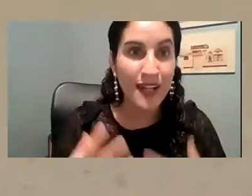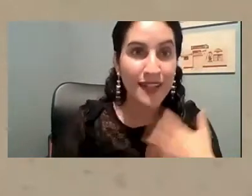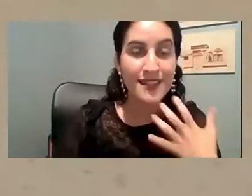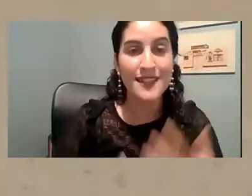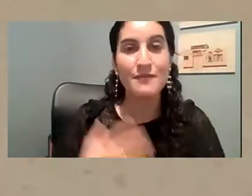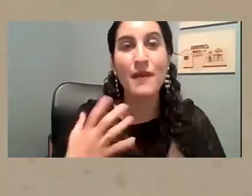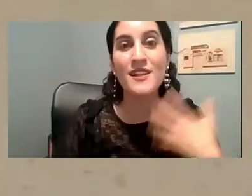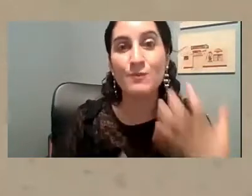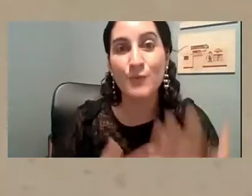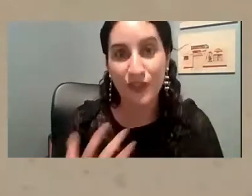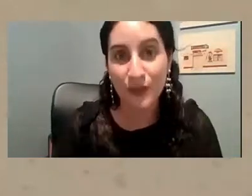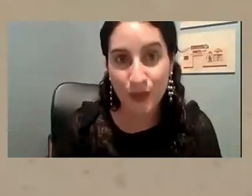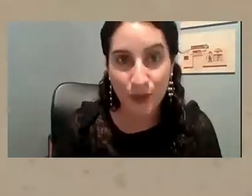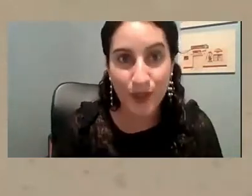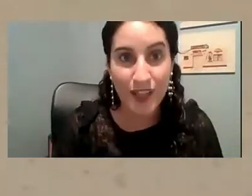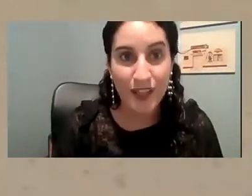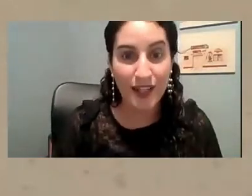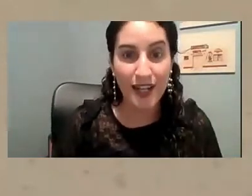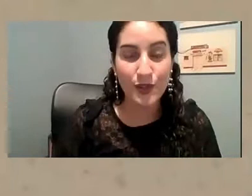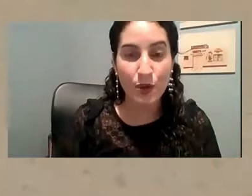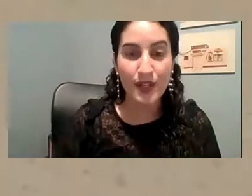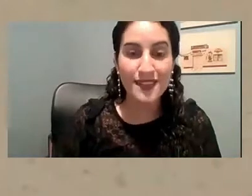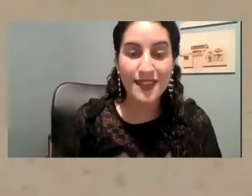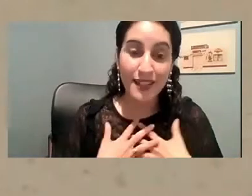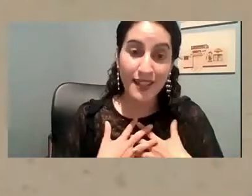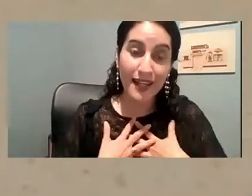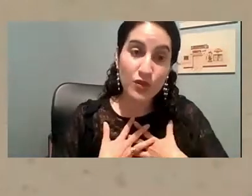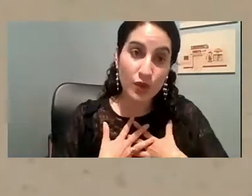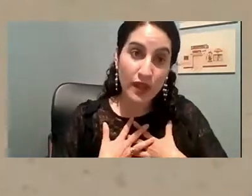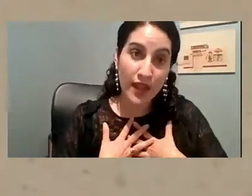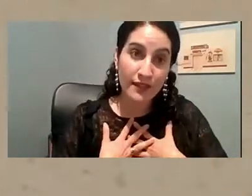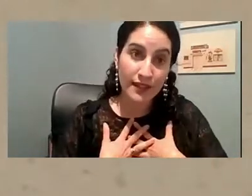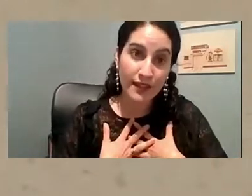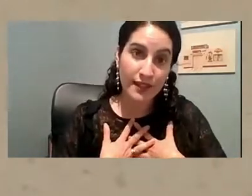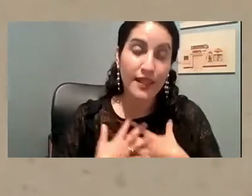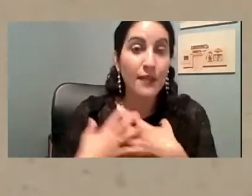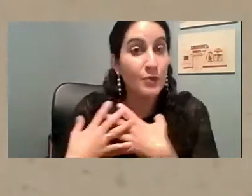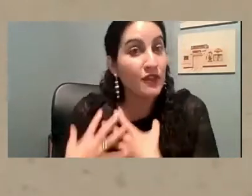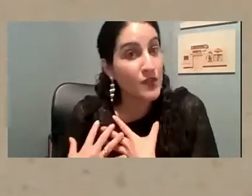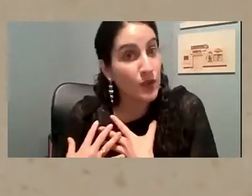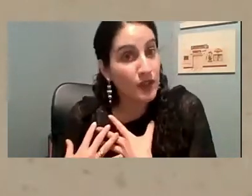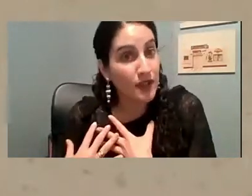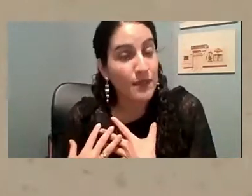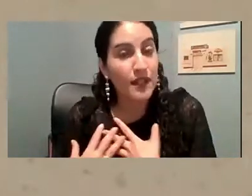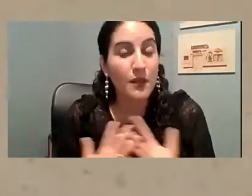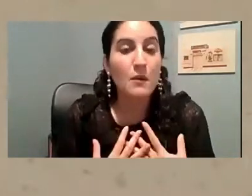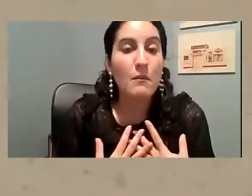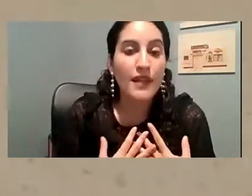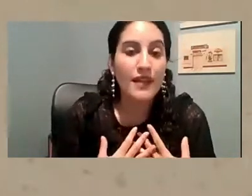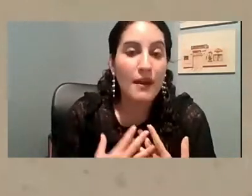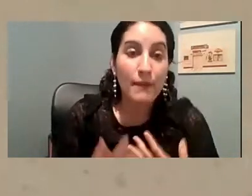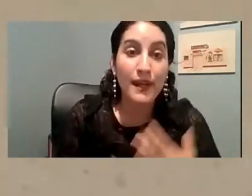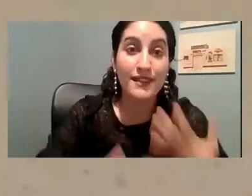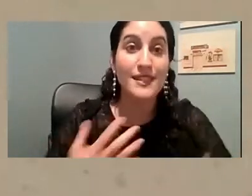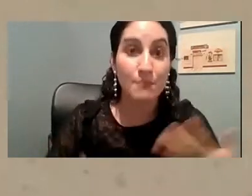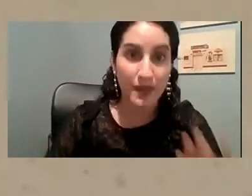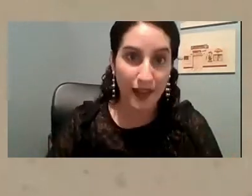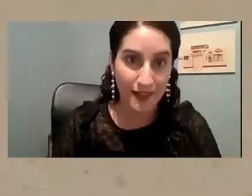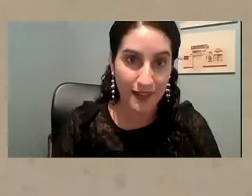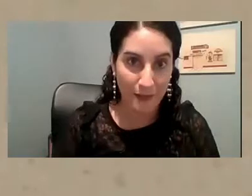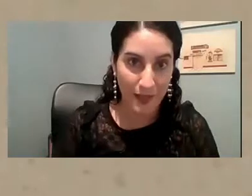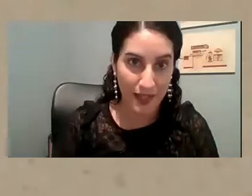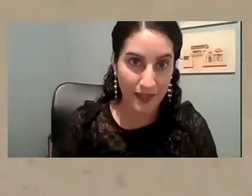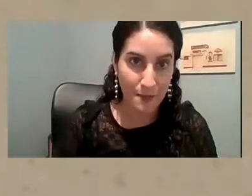un análisis más profundo de las obras y que el estudiante y el profesor también que lo acompaña